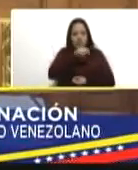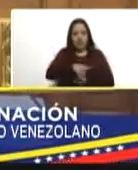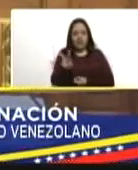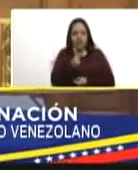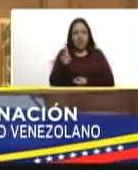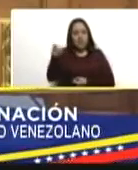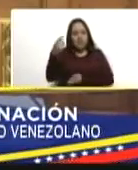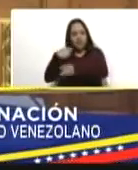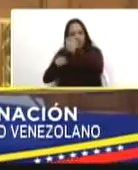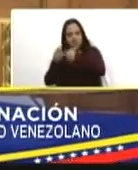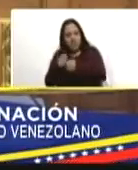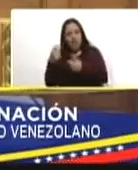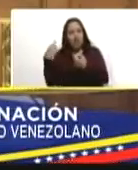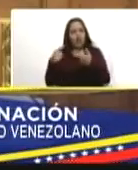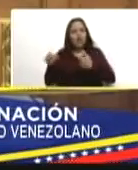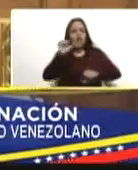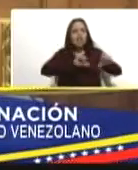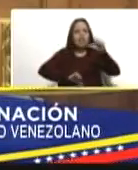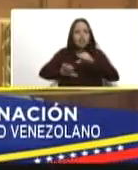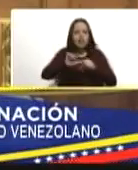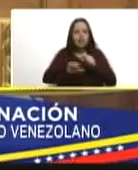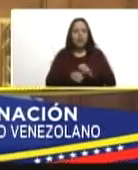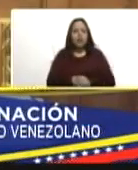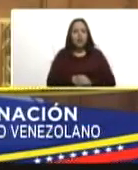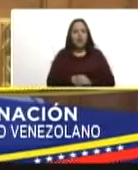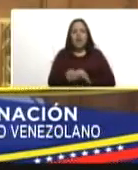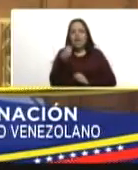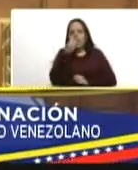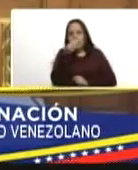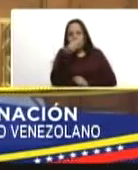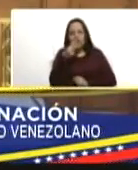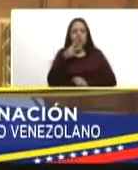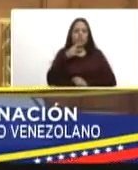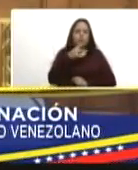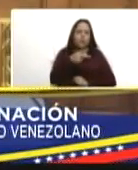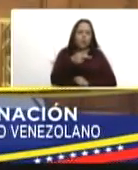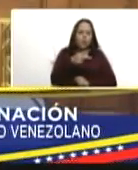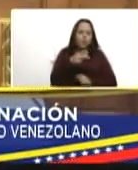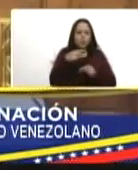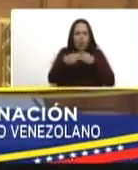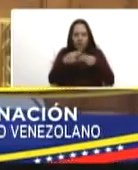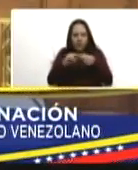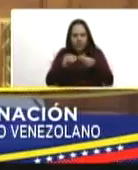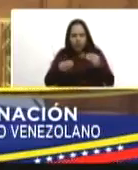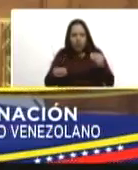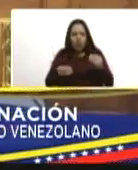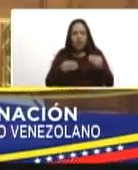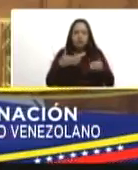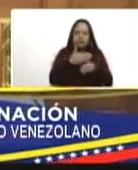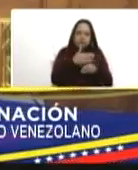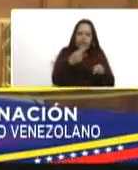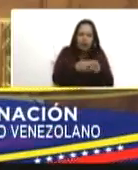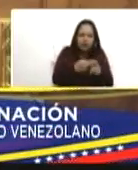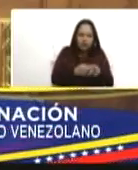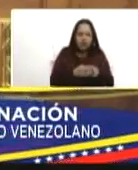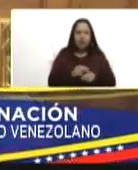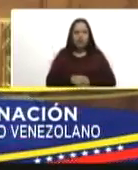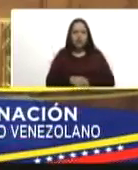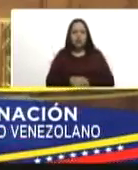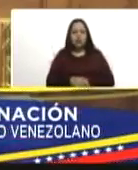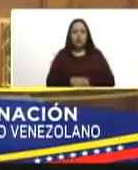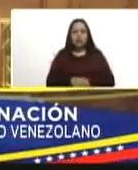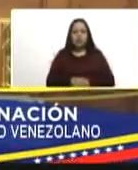químicos alimentos bebidas tabaco metales manufacturas minerales metalíferos y no